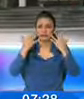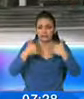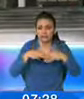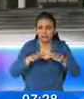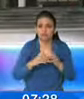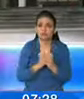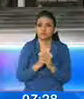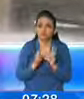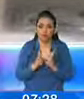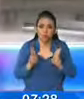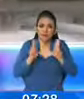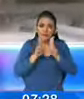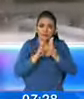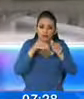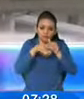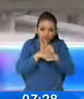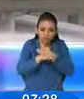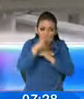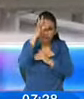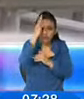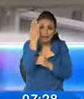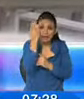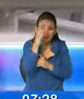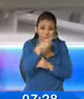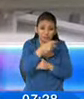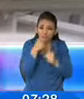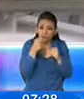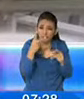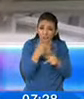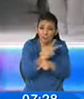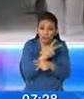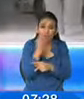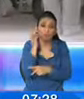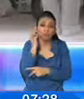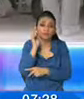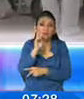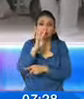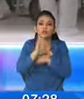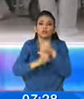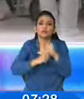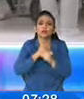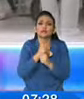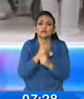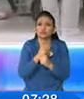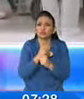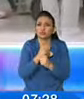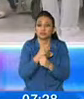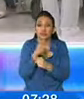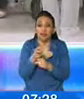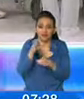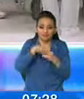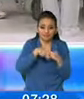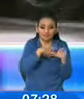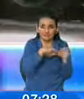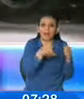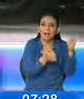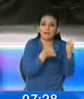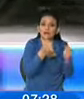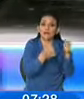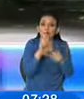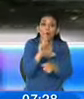En la unidad de cuidados intensivos del Hospital Eugenio Espejo permanece una mujer de 24 años de edad. Ella viajaba en la camioneta y es la